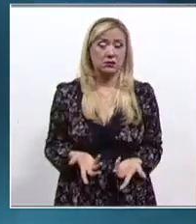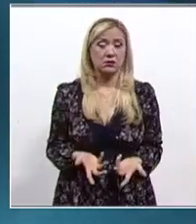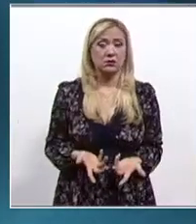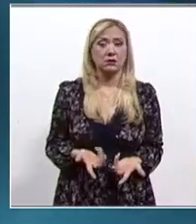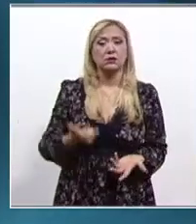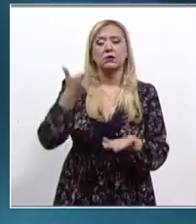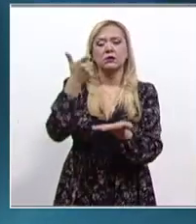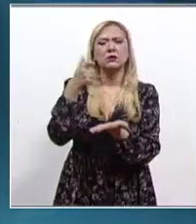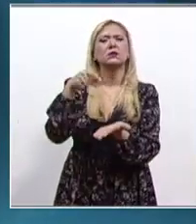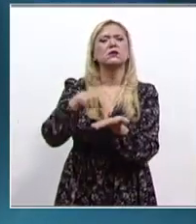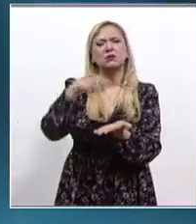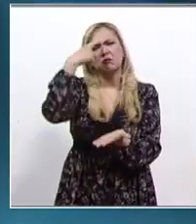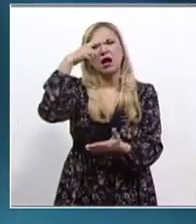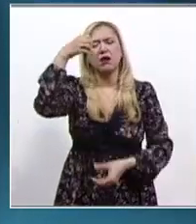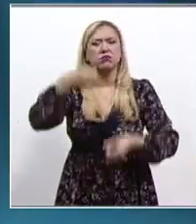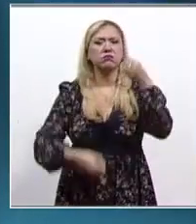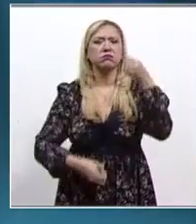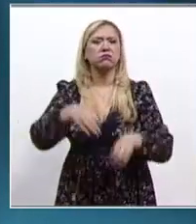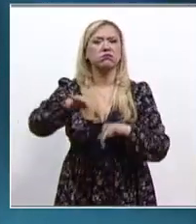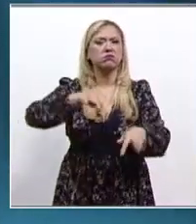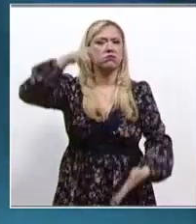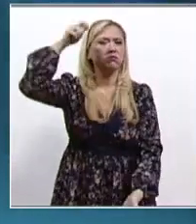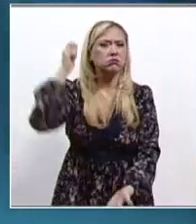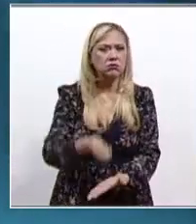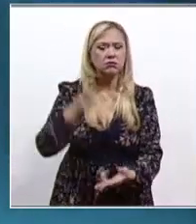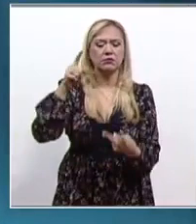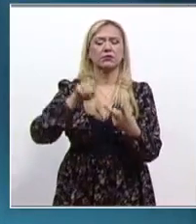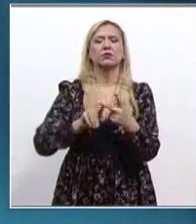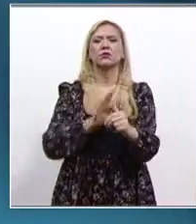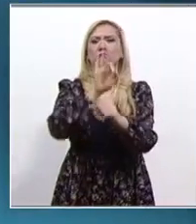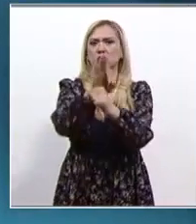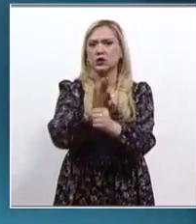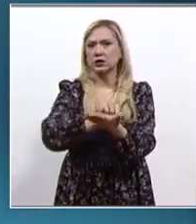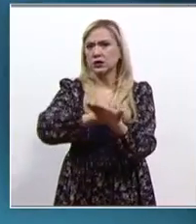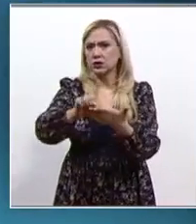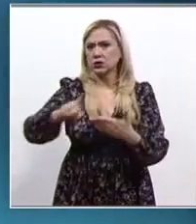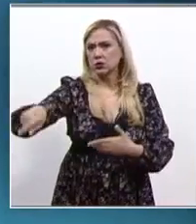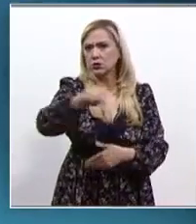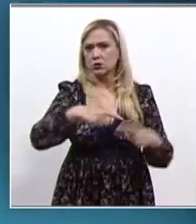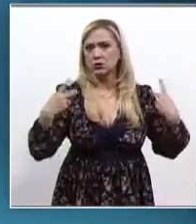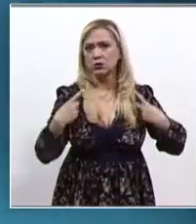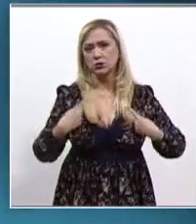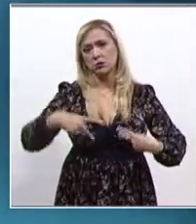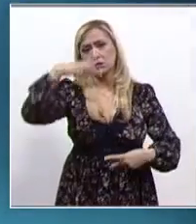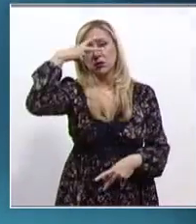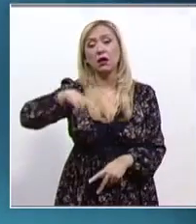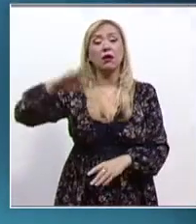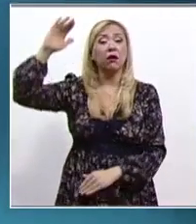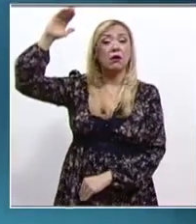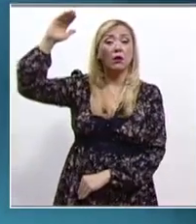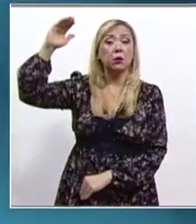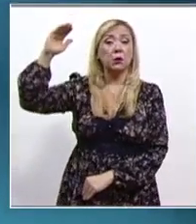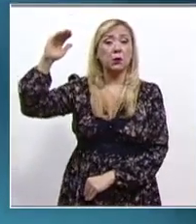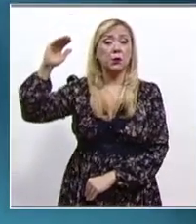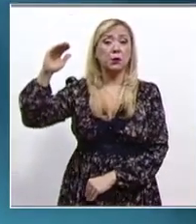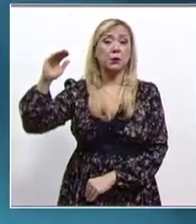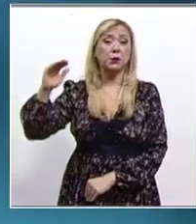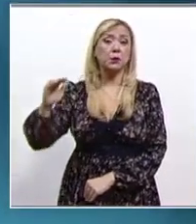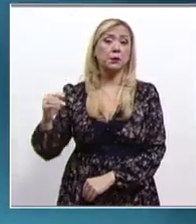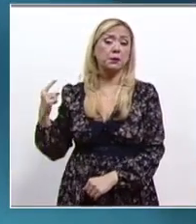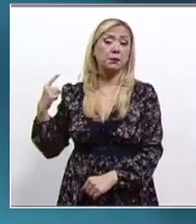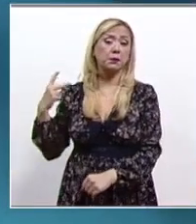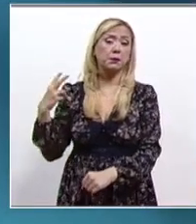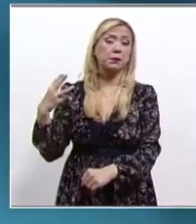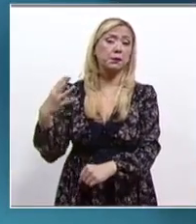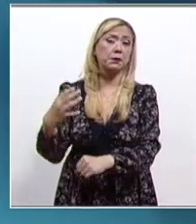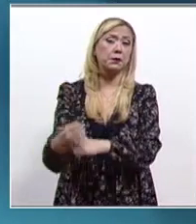que se destinan a la impartición de justicia y a la protección de los derechos de los mexicanos han ido a la baja en los últimos años, al